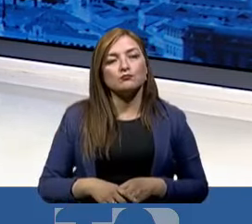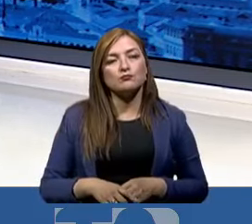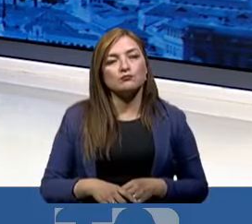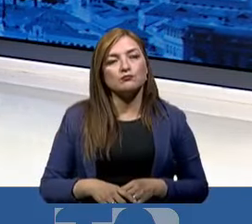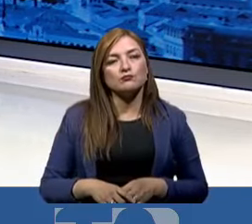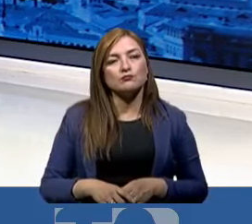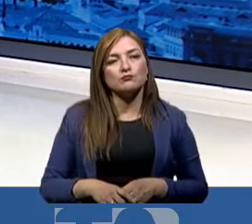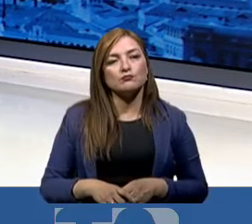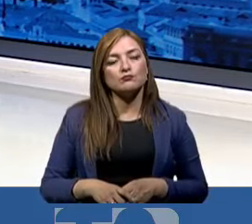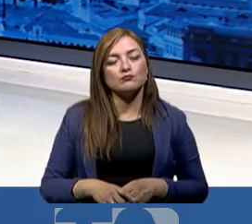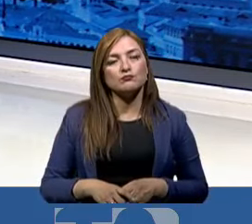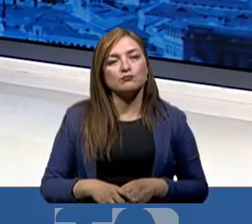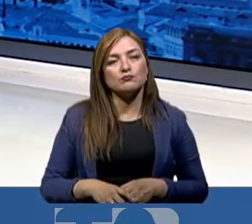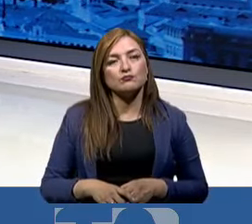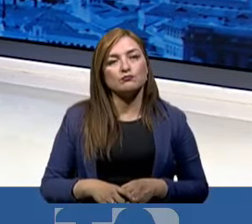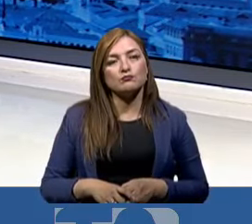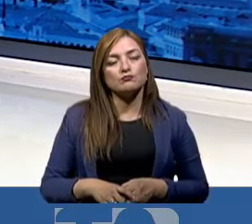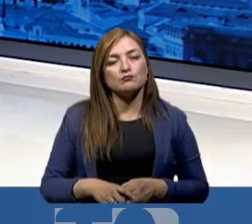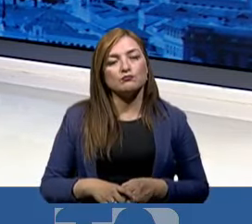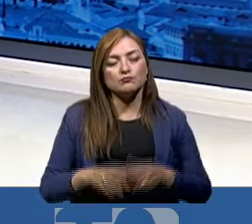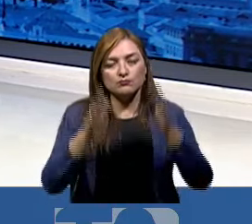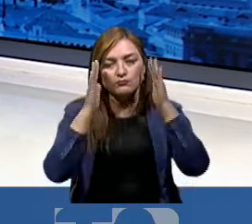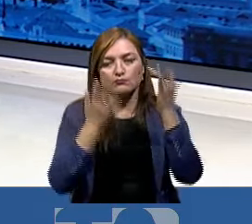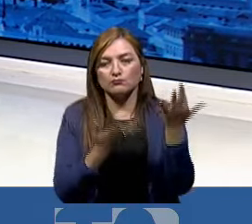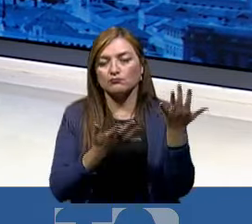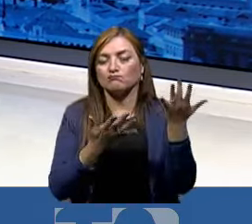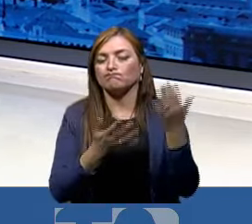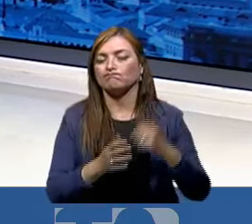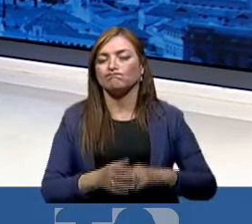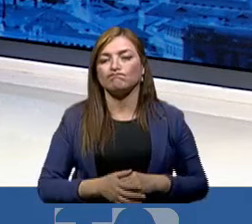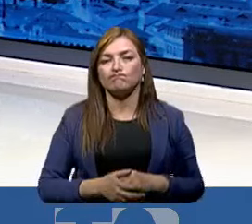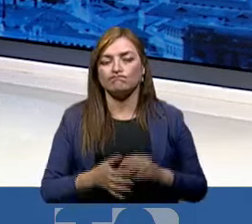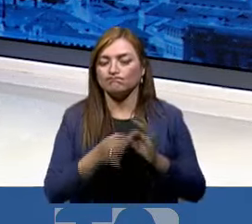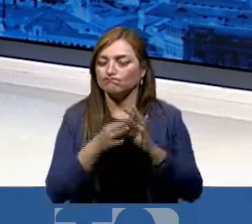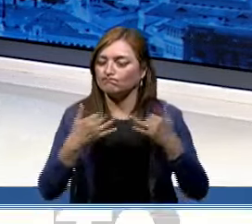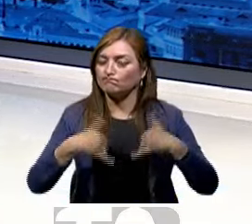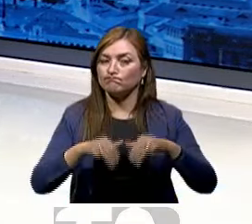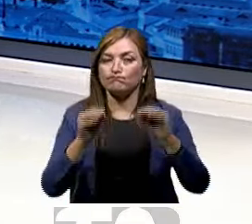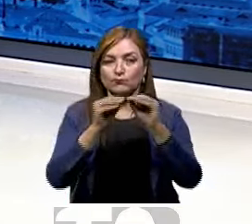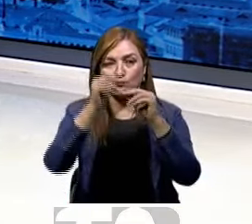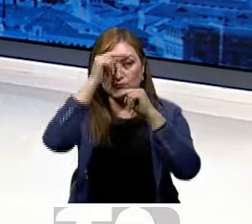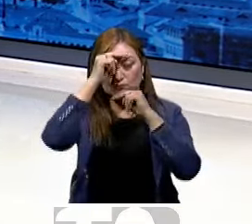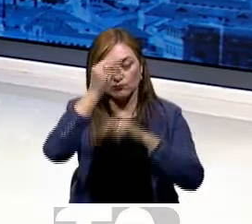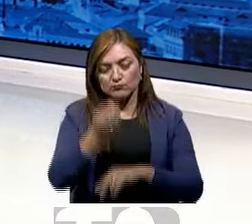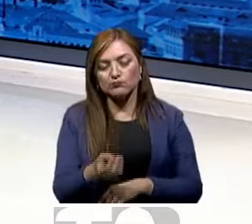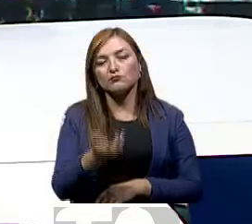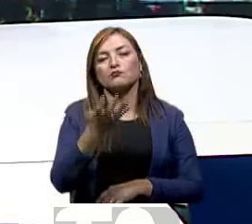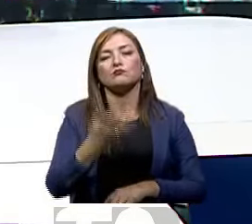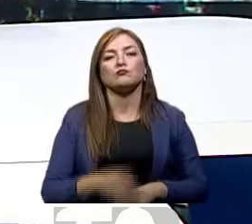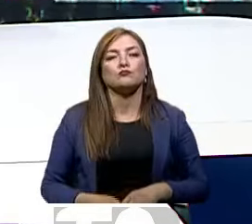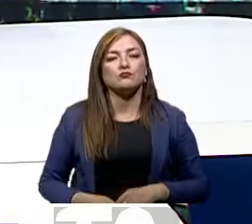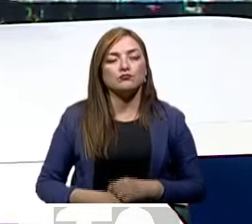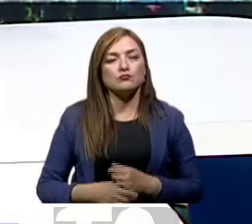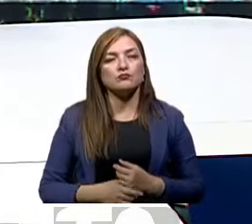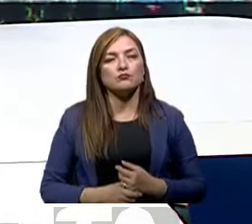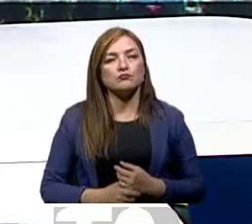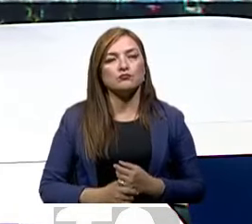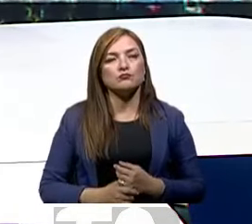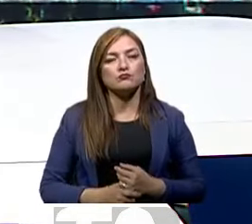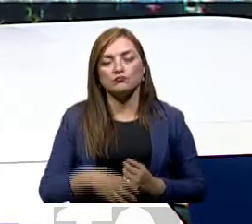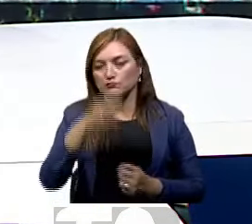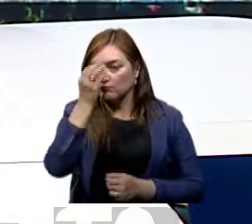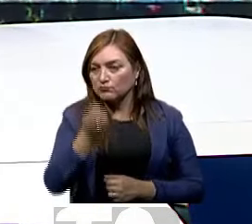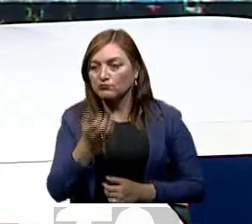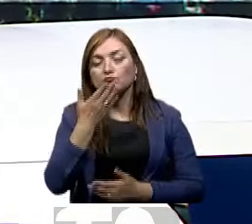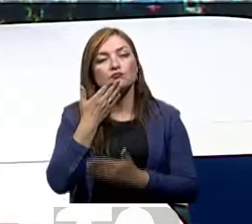spaz@teleamazonas.com. Ya lo ven en pantalla. Ahí estaremos muy pendientes. Compañeras, ustedes nos tienen más información. Buenos días. Buen día también para